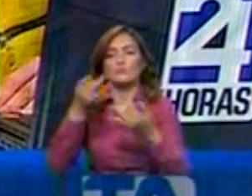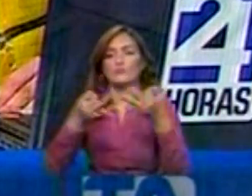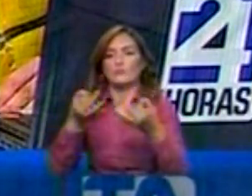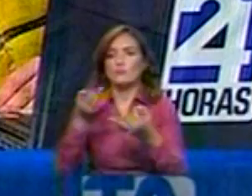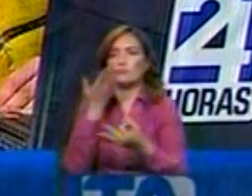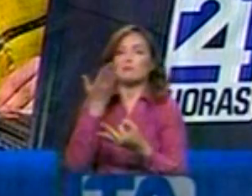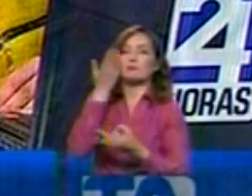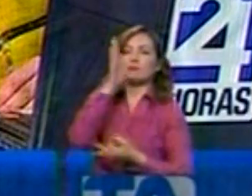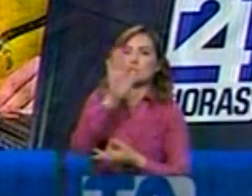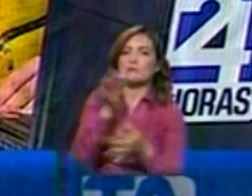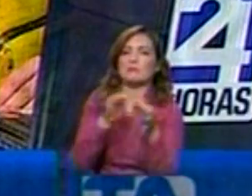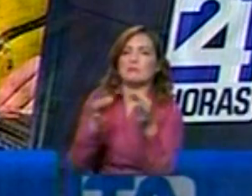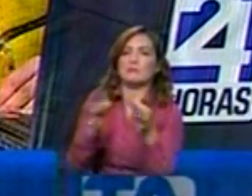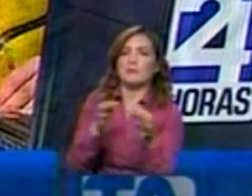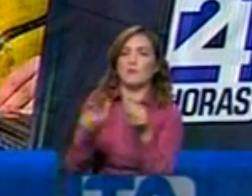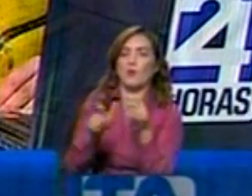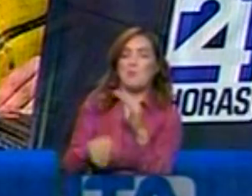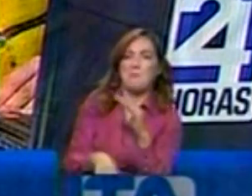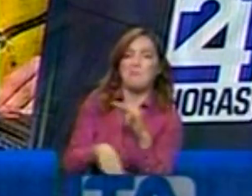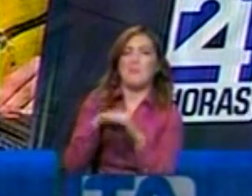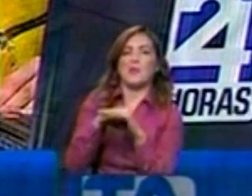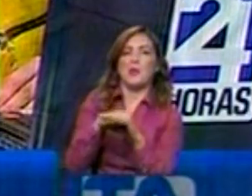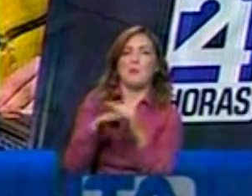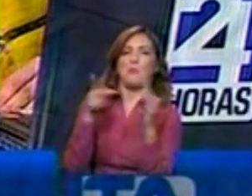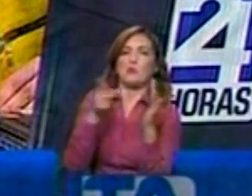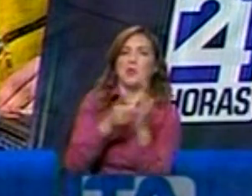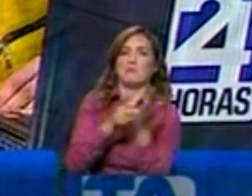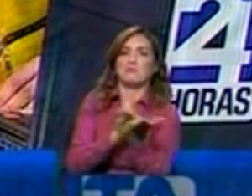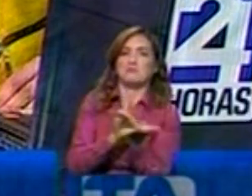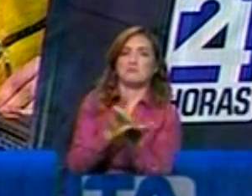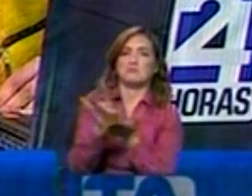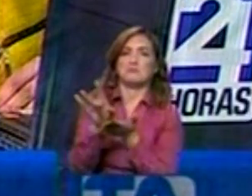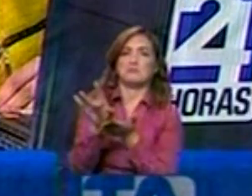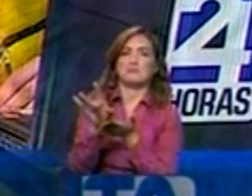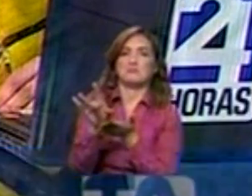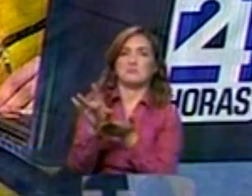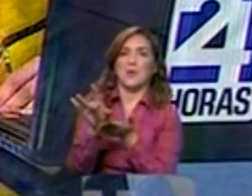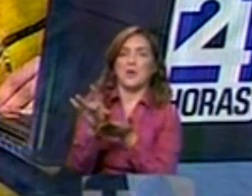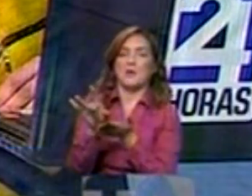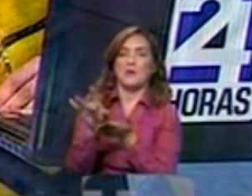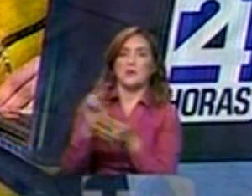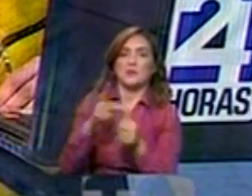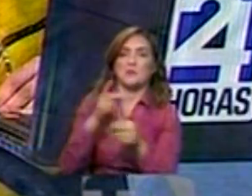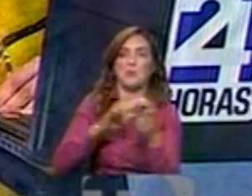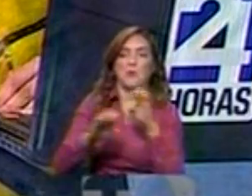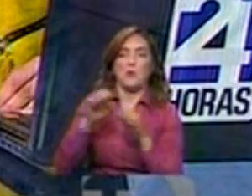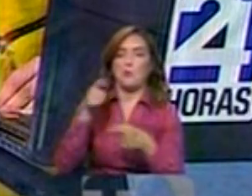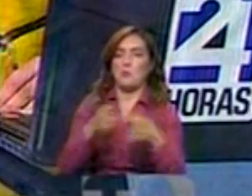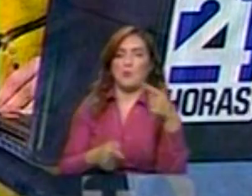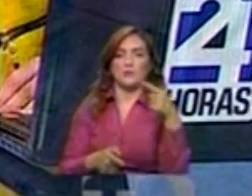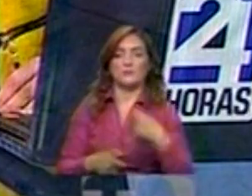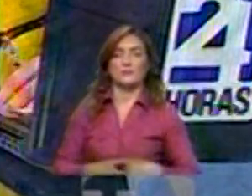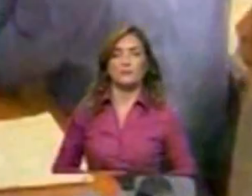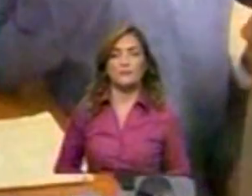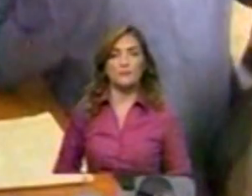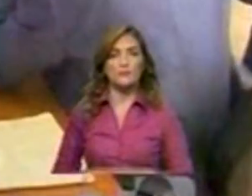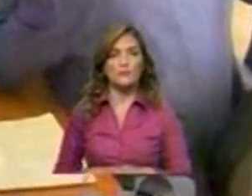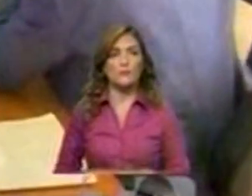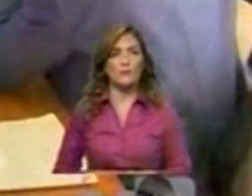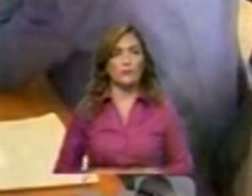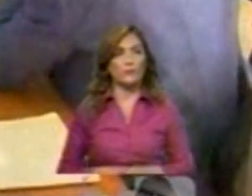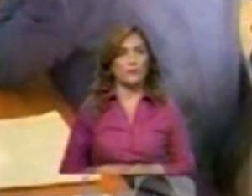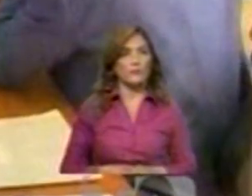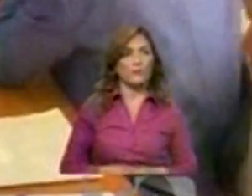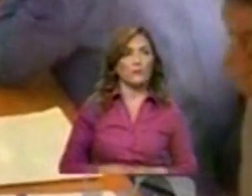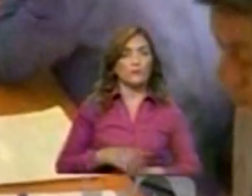que aquellos que no alcancen el puntaje mínimo serán removidos sin posibilidad de una segunda evaluación. Tras